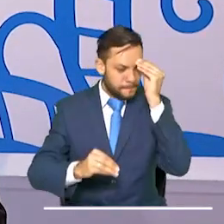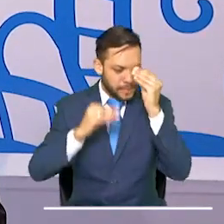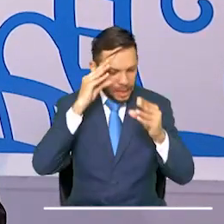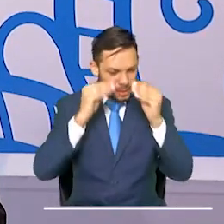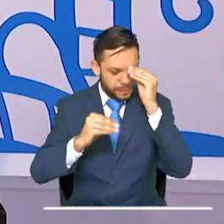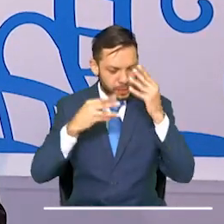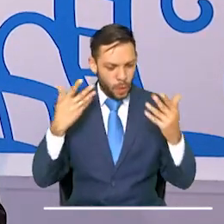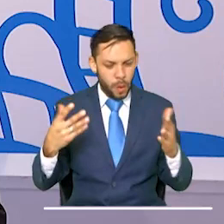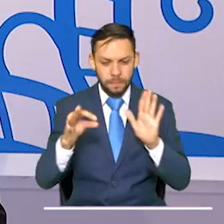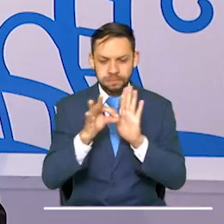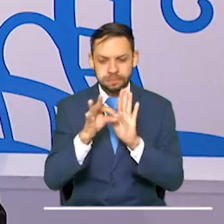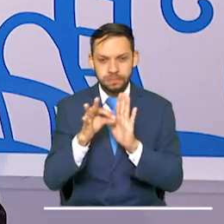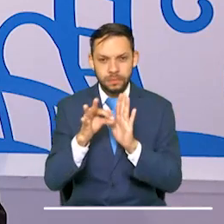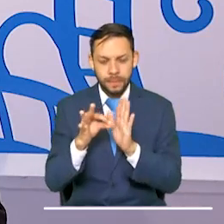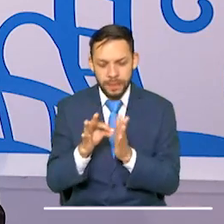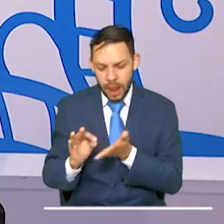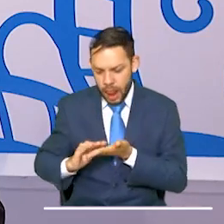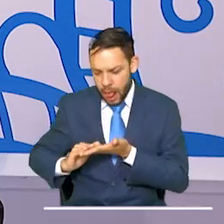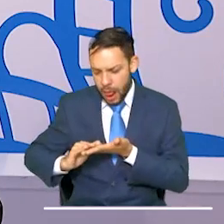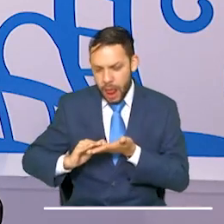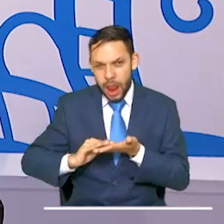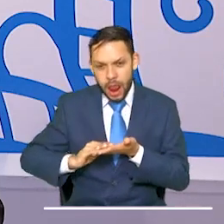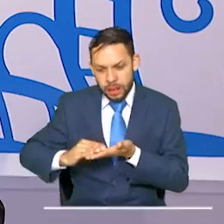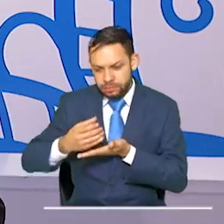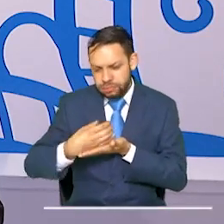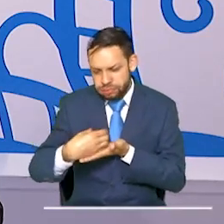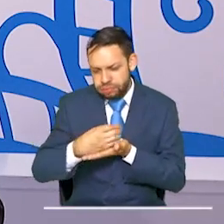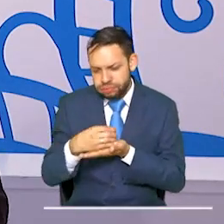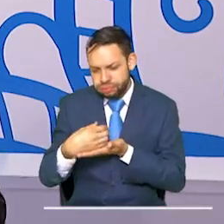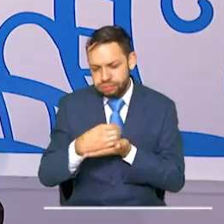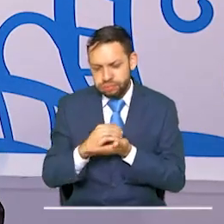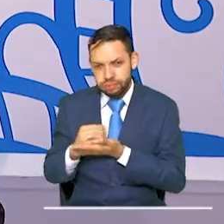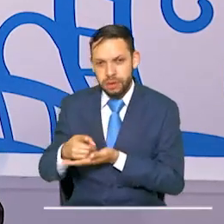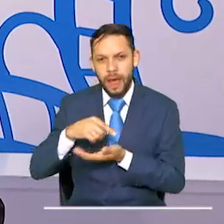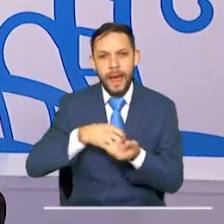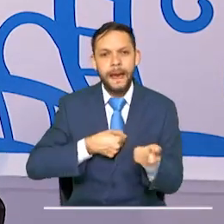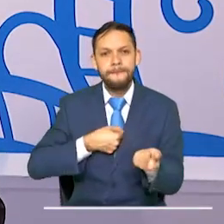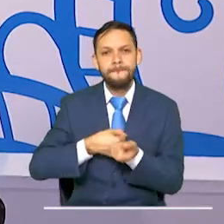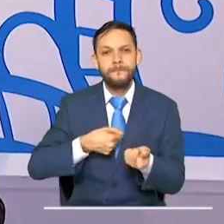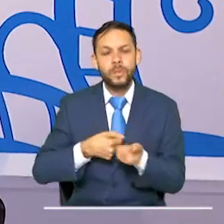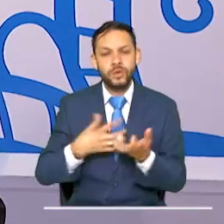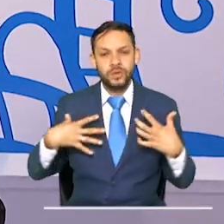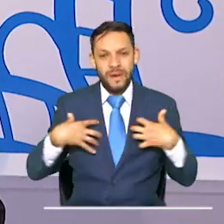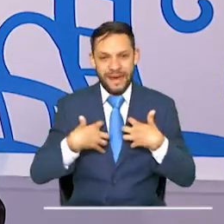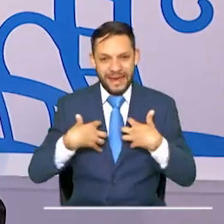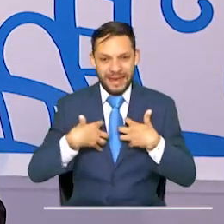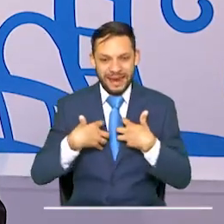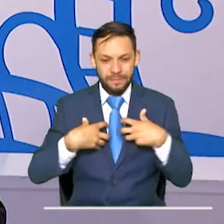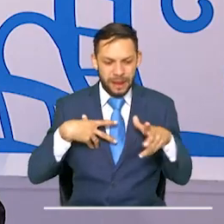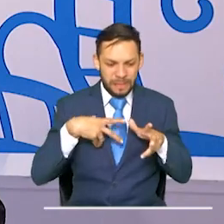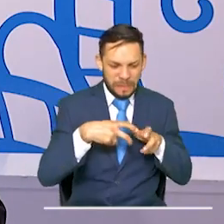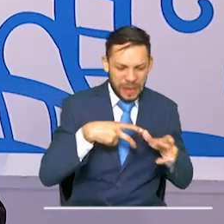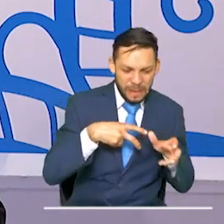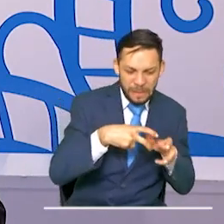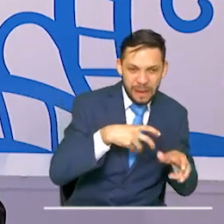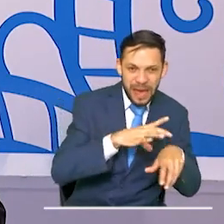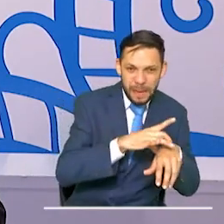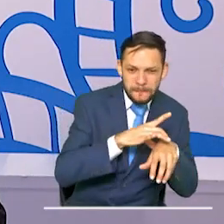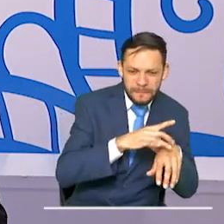medicinal para médicos y médicos veterinarios. Ya en esta ocasión, pues nos disponemos